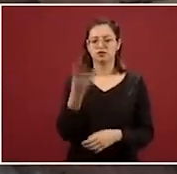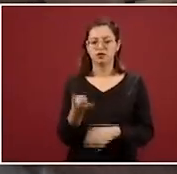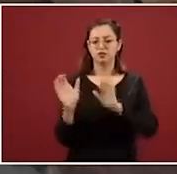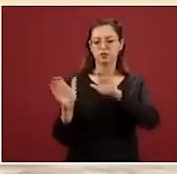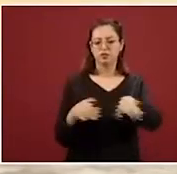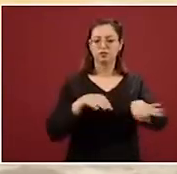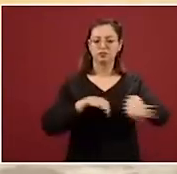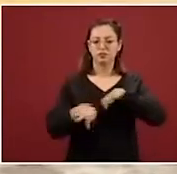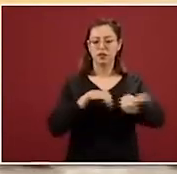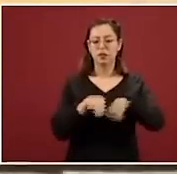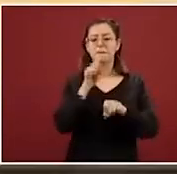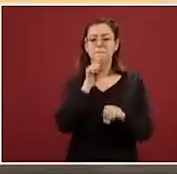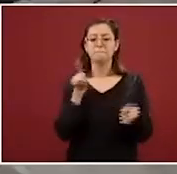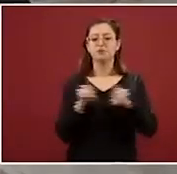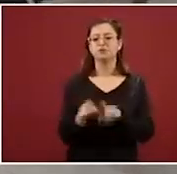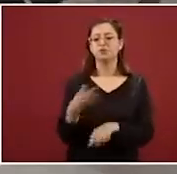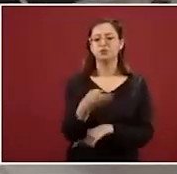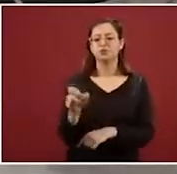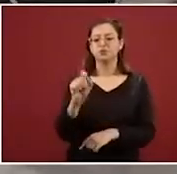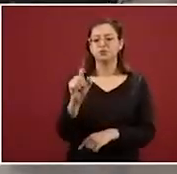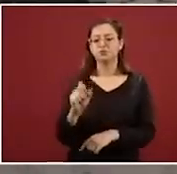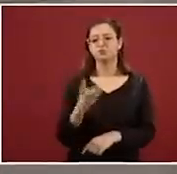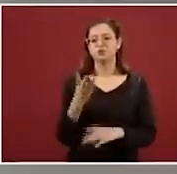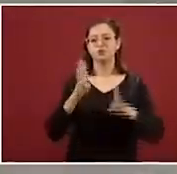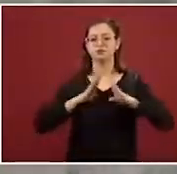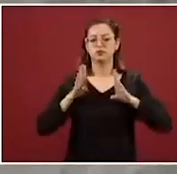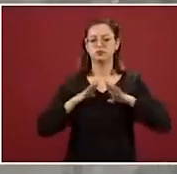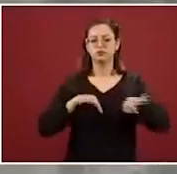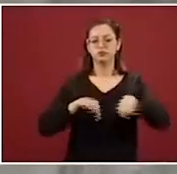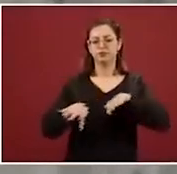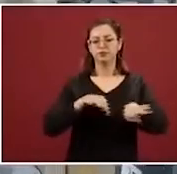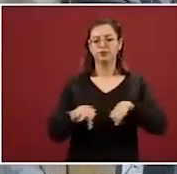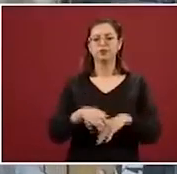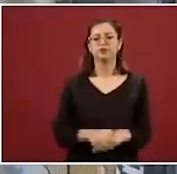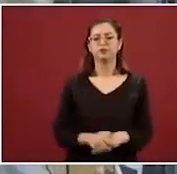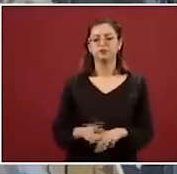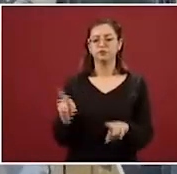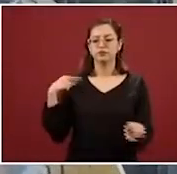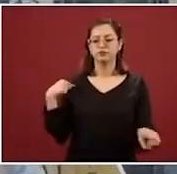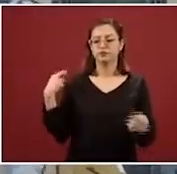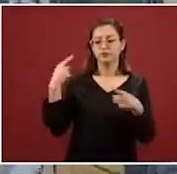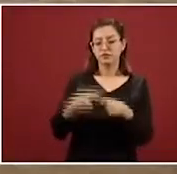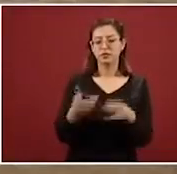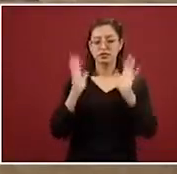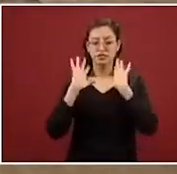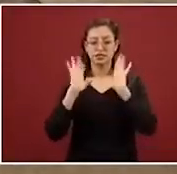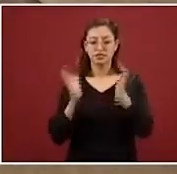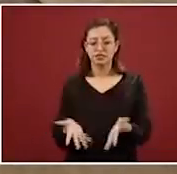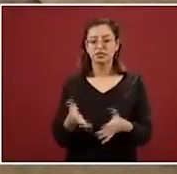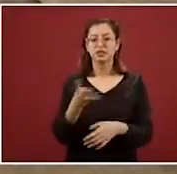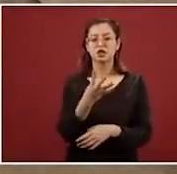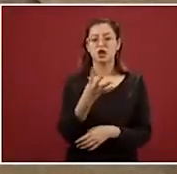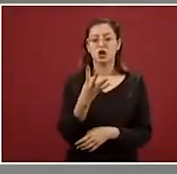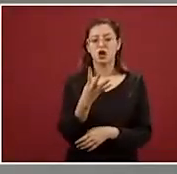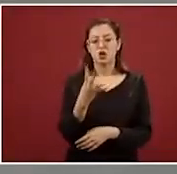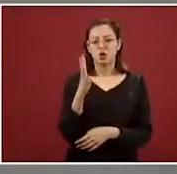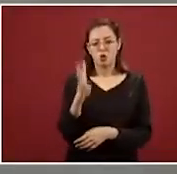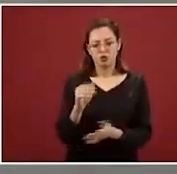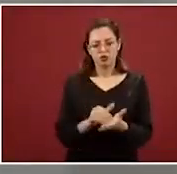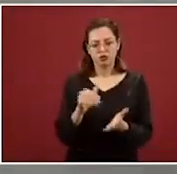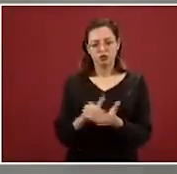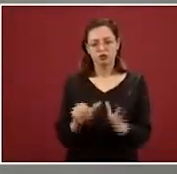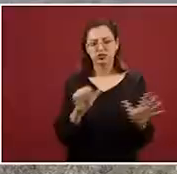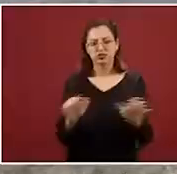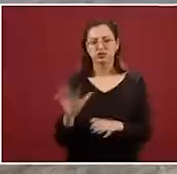civiles y labora 924 elementos militares. A la fecha se han trazado 4.650.000 metros